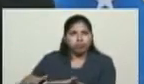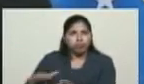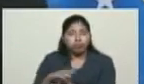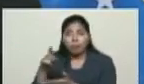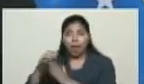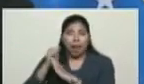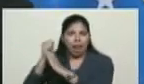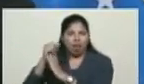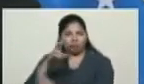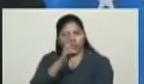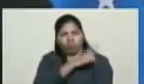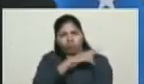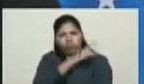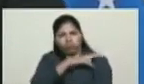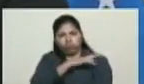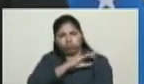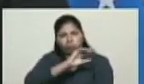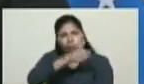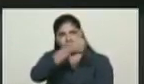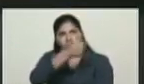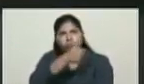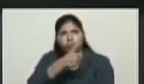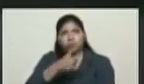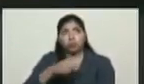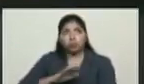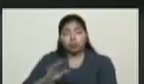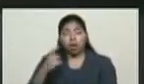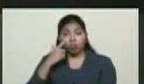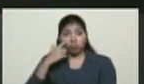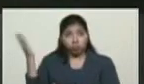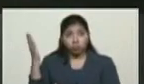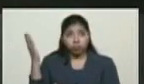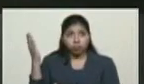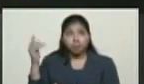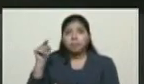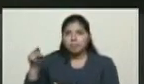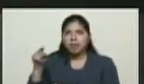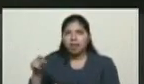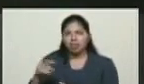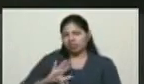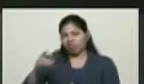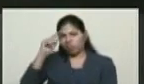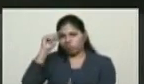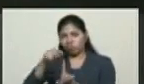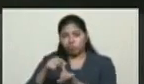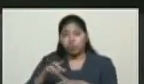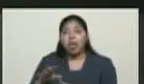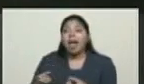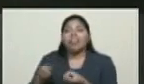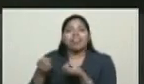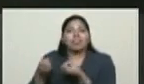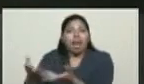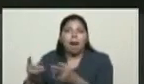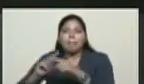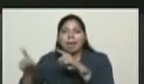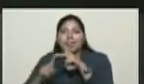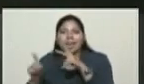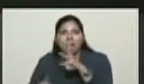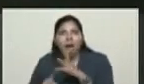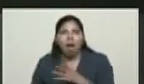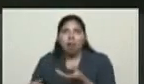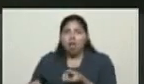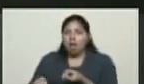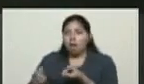estas hordas terroristas, quien tenía la misión de proporcionar la logística y